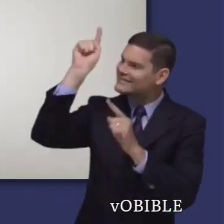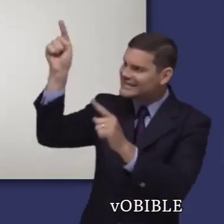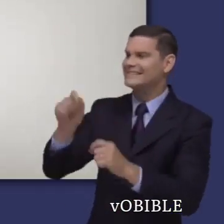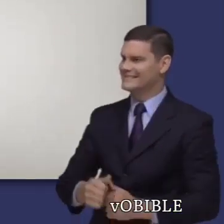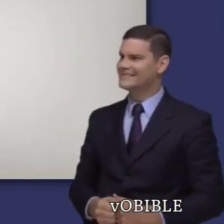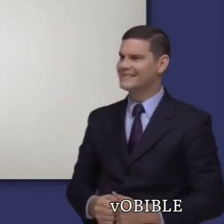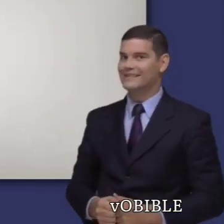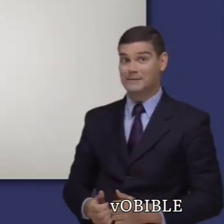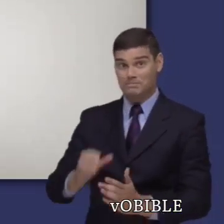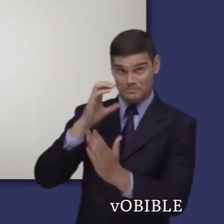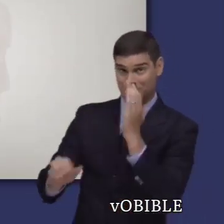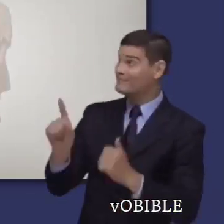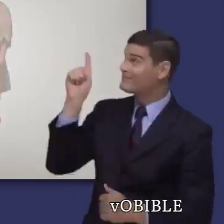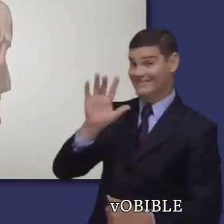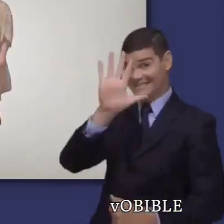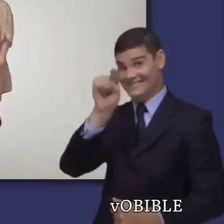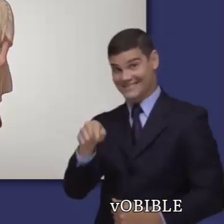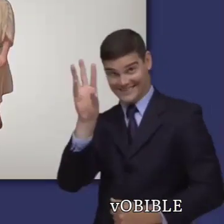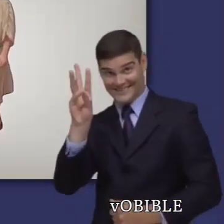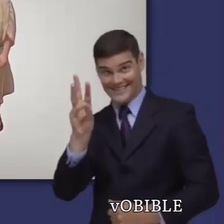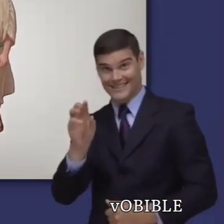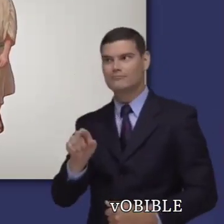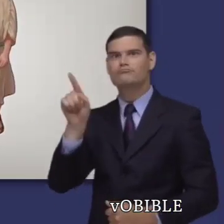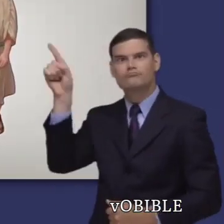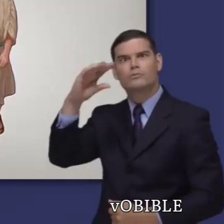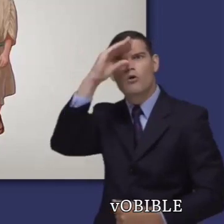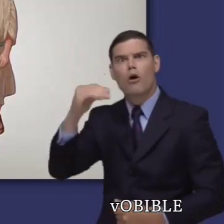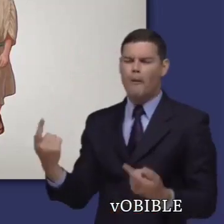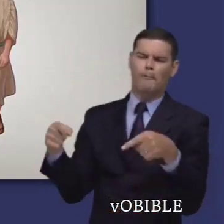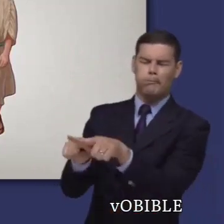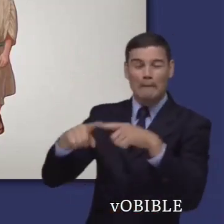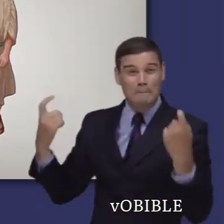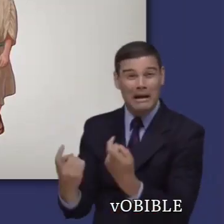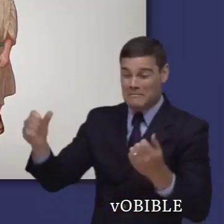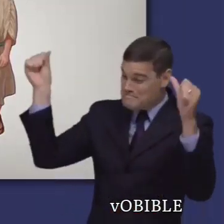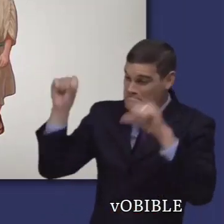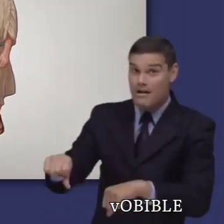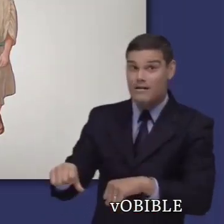En los capítulos 5 y 6, Pablo trata el grave asunto de la inmoralidad sexual.